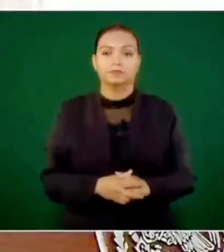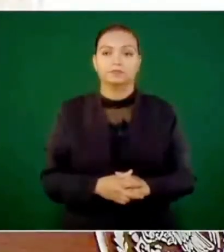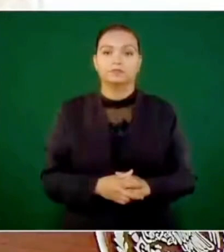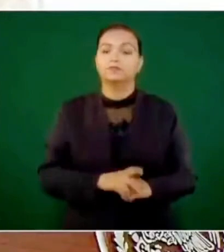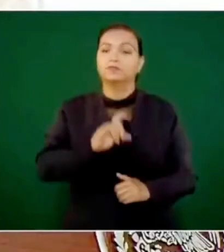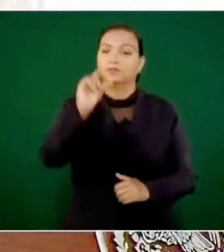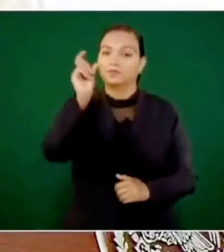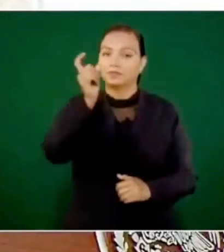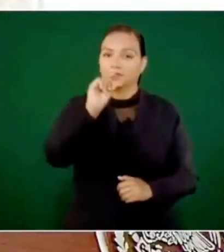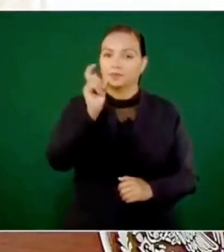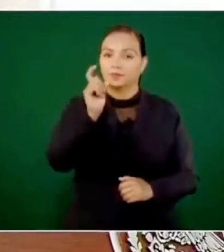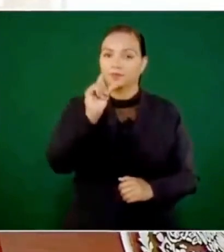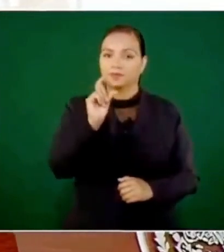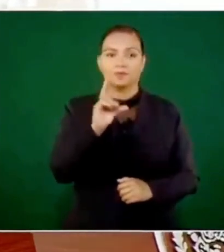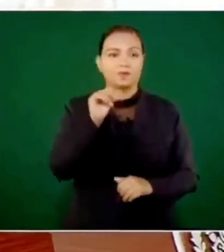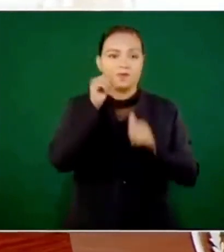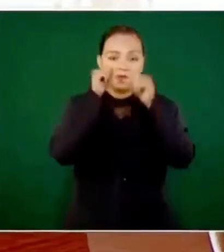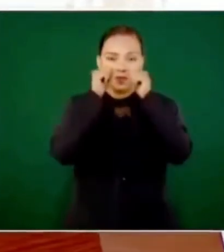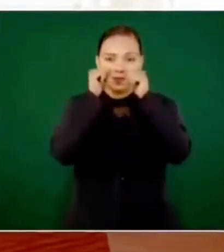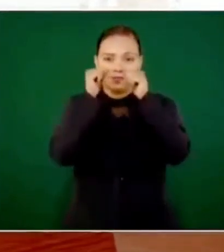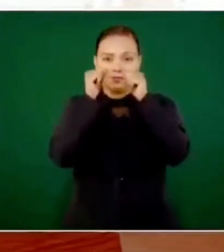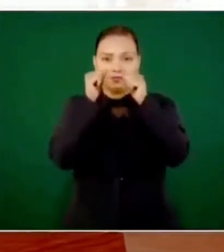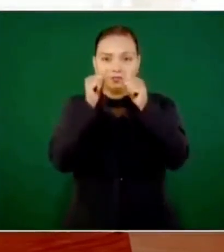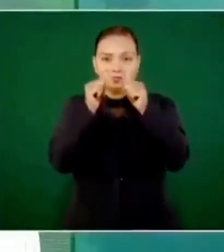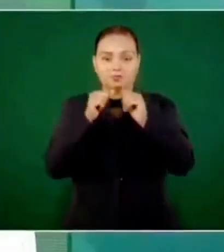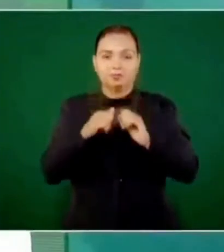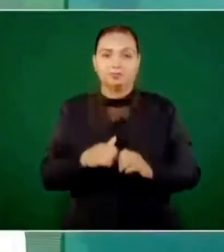cuando no se atiende al pueblo,